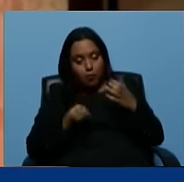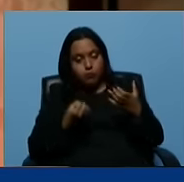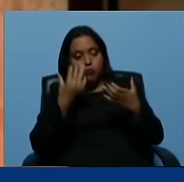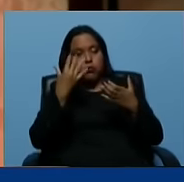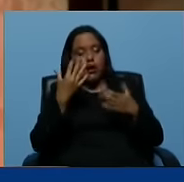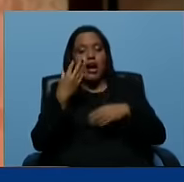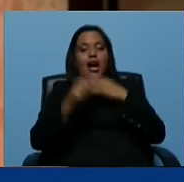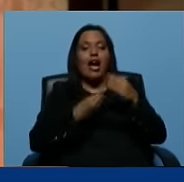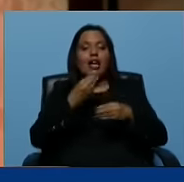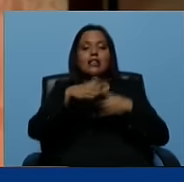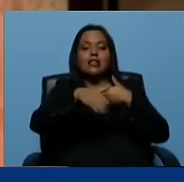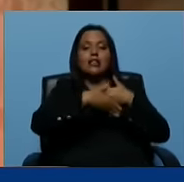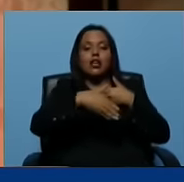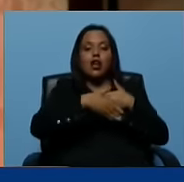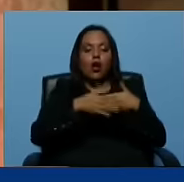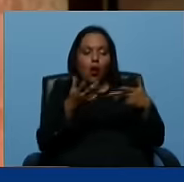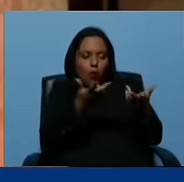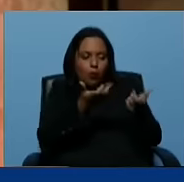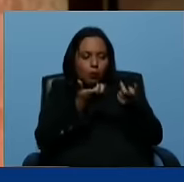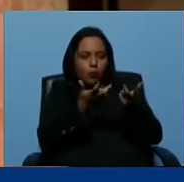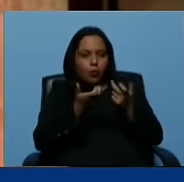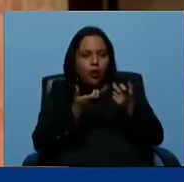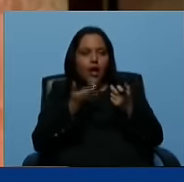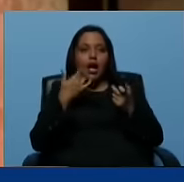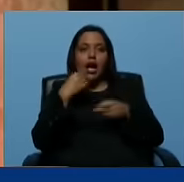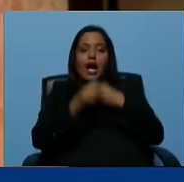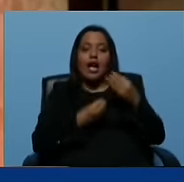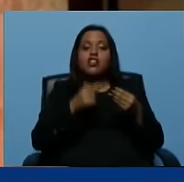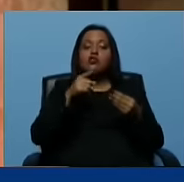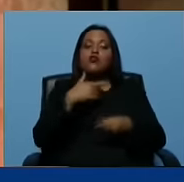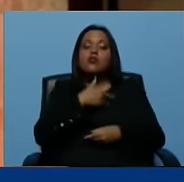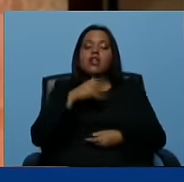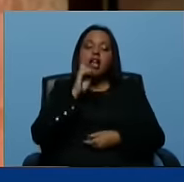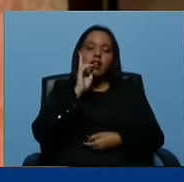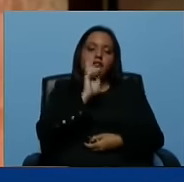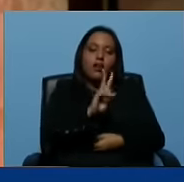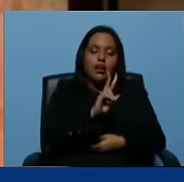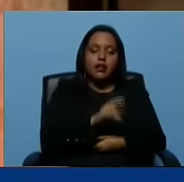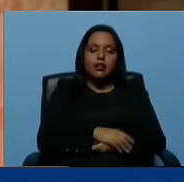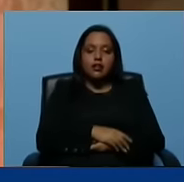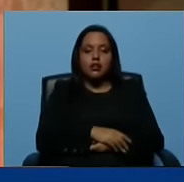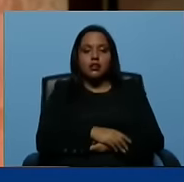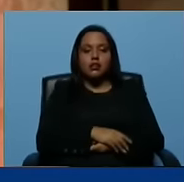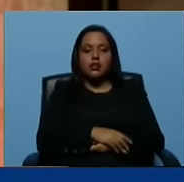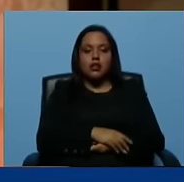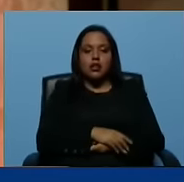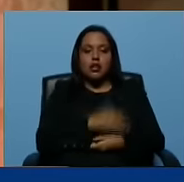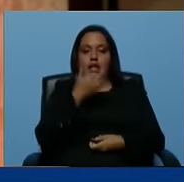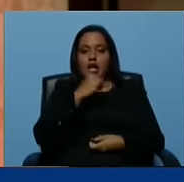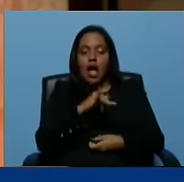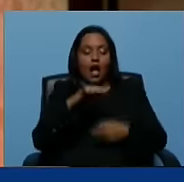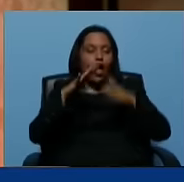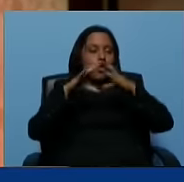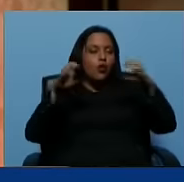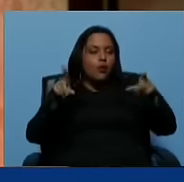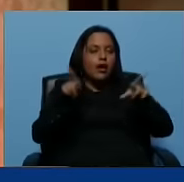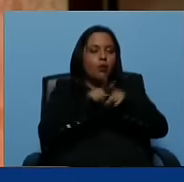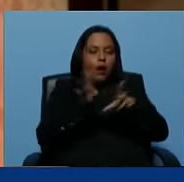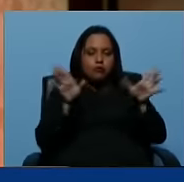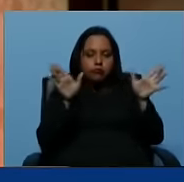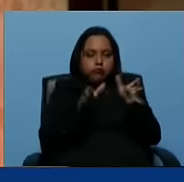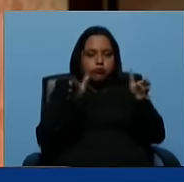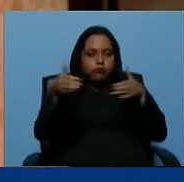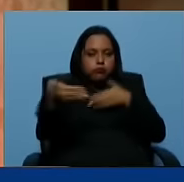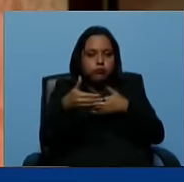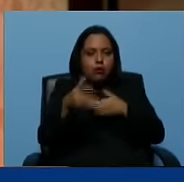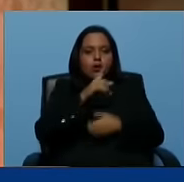la red social para dominarte, para controlarte? Te pone lo que tú quieres ver y te encierra en una especie de nube, te encierra en una caja